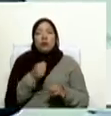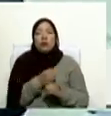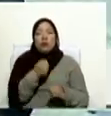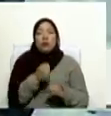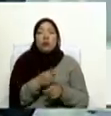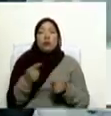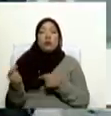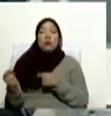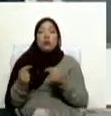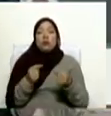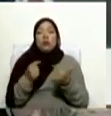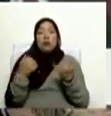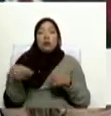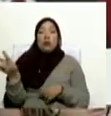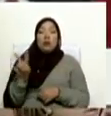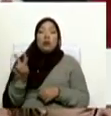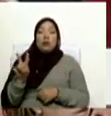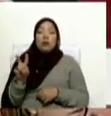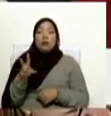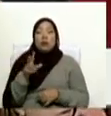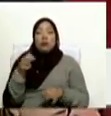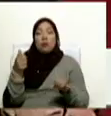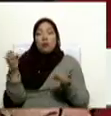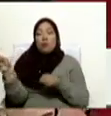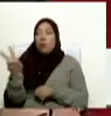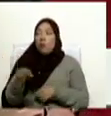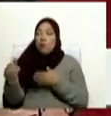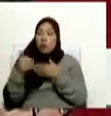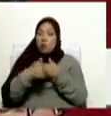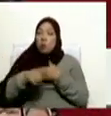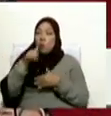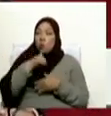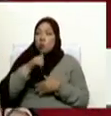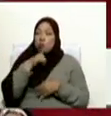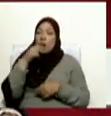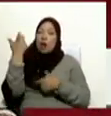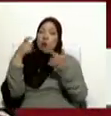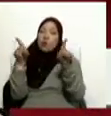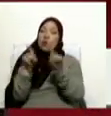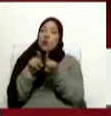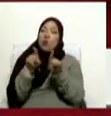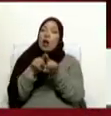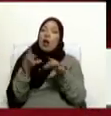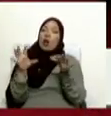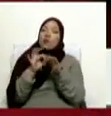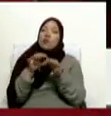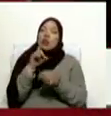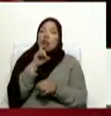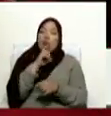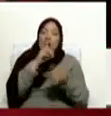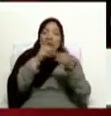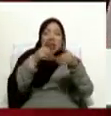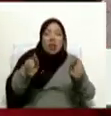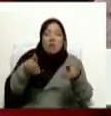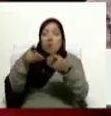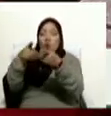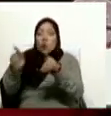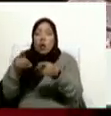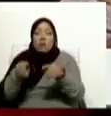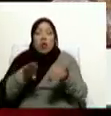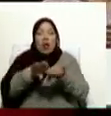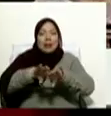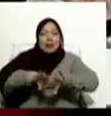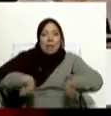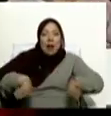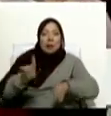robar territorio de Venezuela siempre se han aprovechado de momentos de división y de momentos